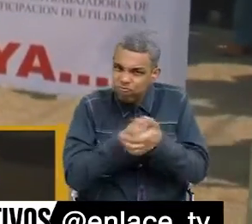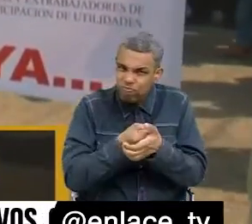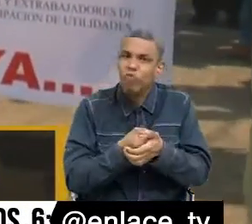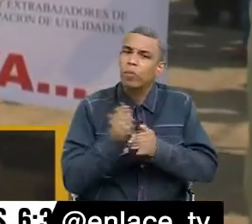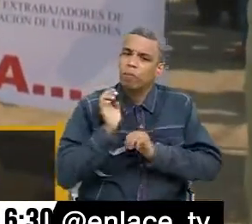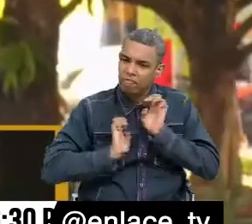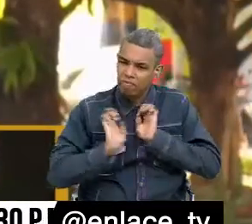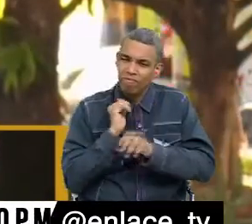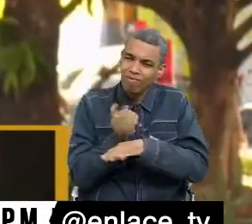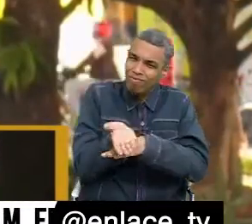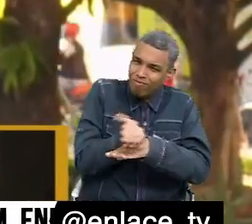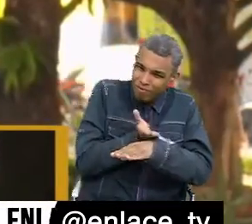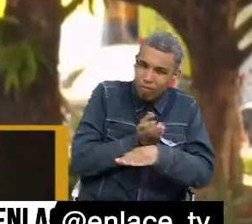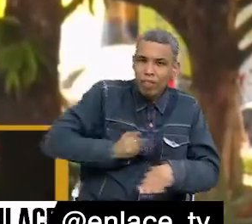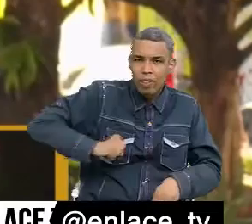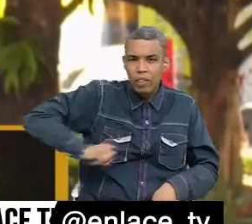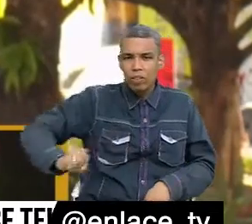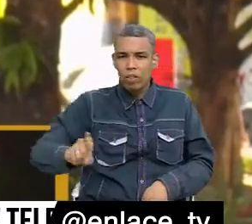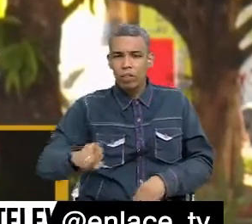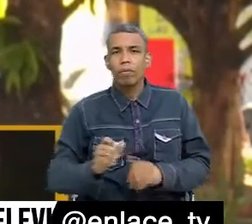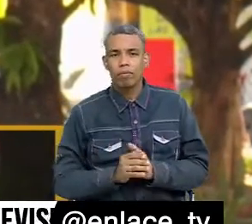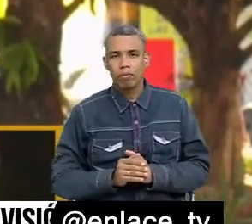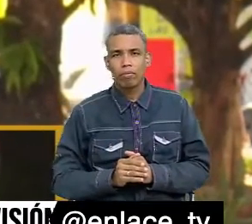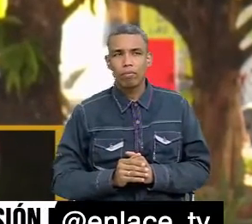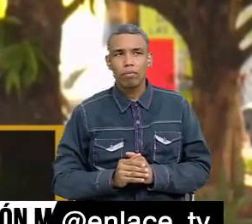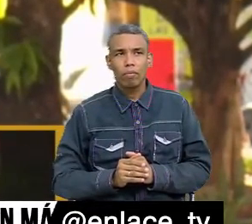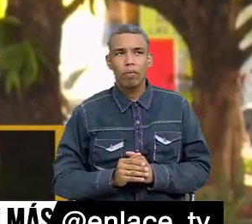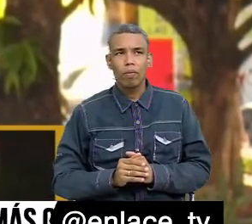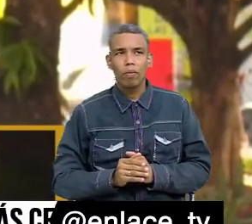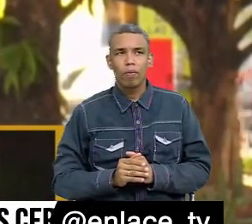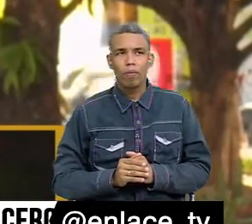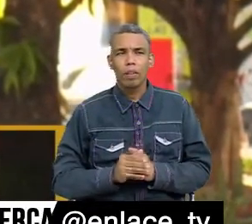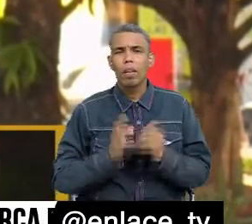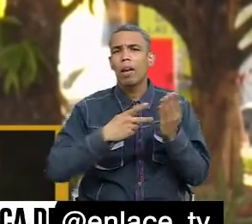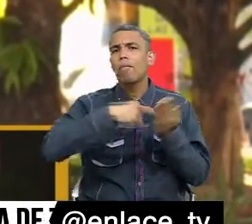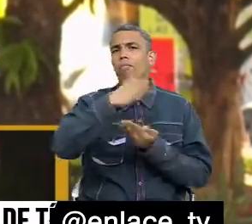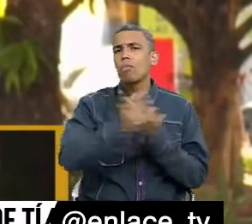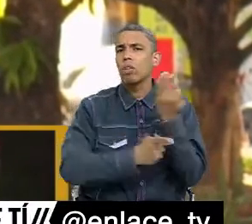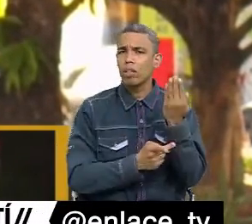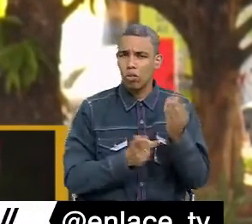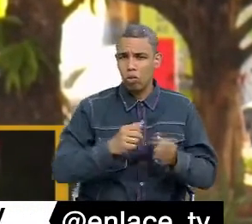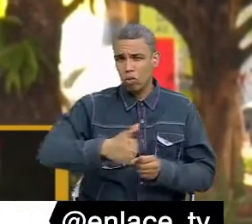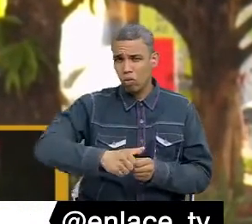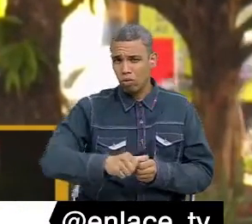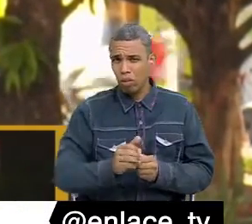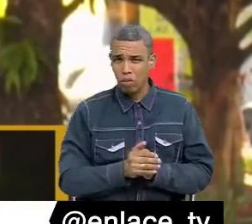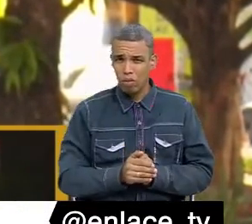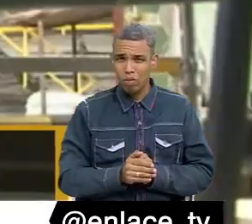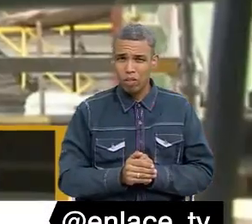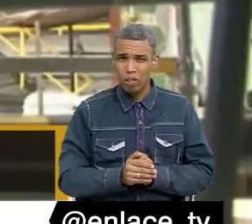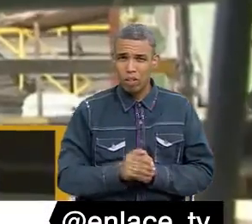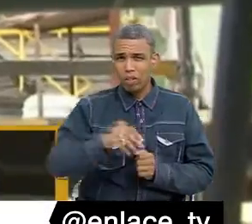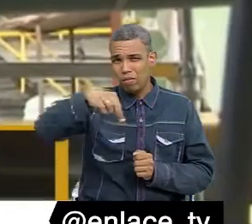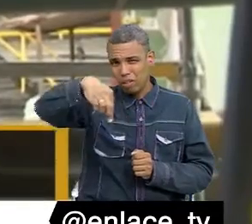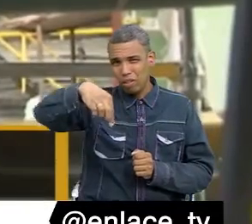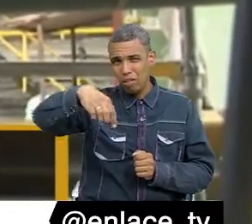En el PMRB, que es el Plan Maestro de Modernización de la Planta de Refinería Barranca Bermeja, porque hoy Barranca